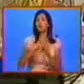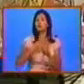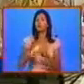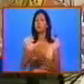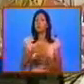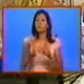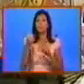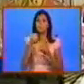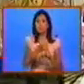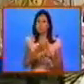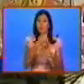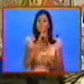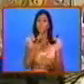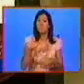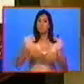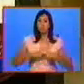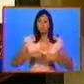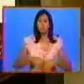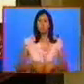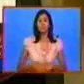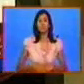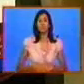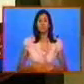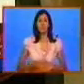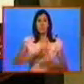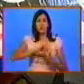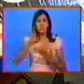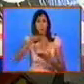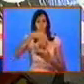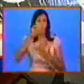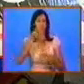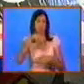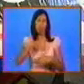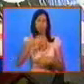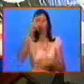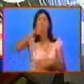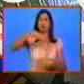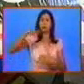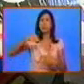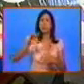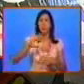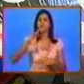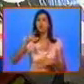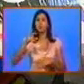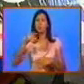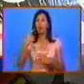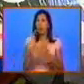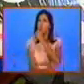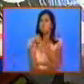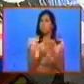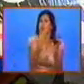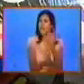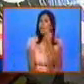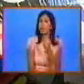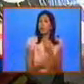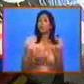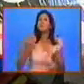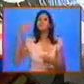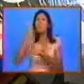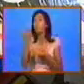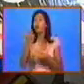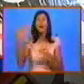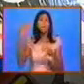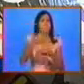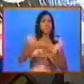que coartaban la lucha revolucionaria. Nosotros pintábamos el Che y teníamos que huir incluso de nuestros hogares porque nos allanaban las